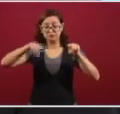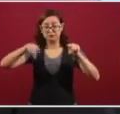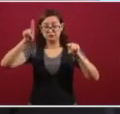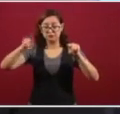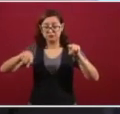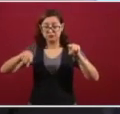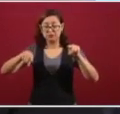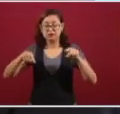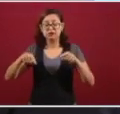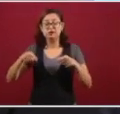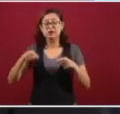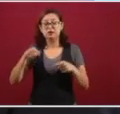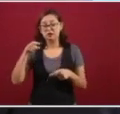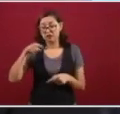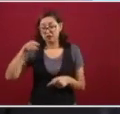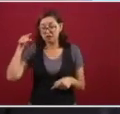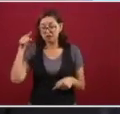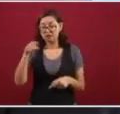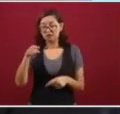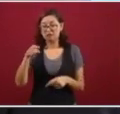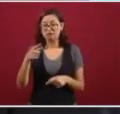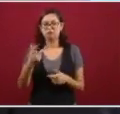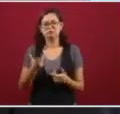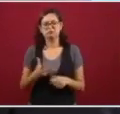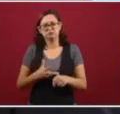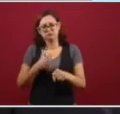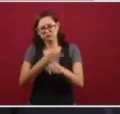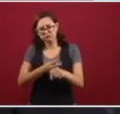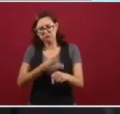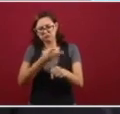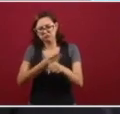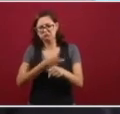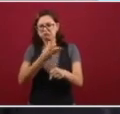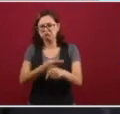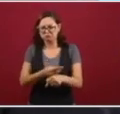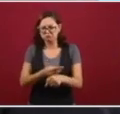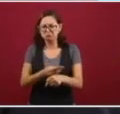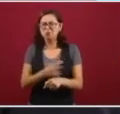que el mantenimiento y la rehabilitación